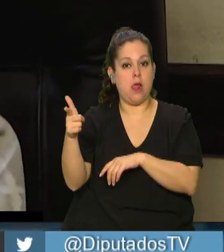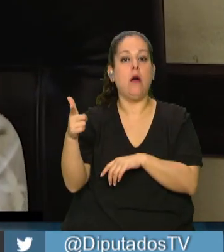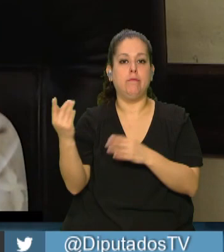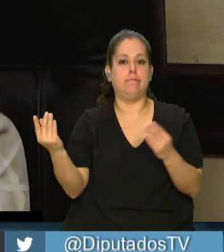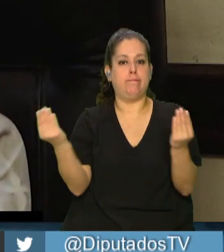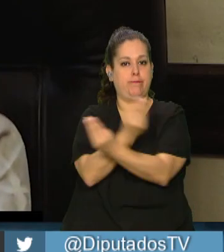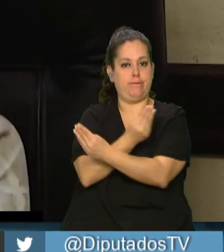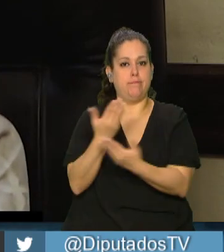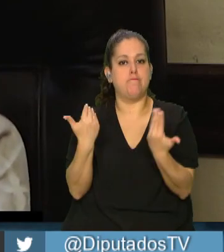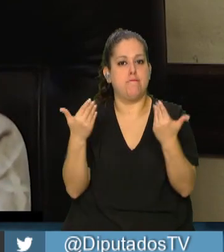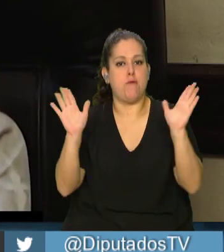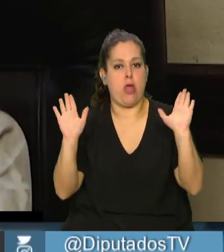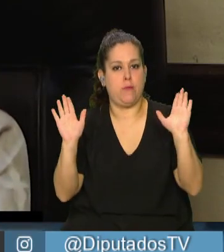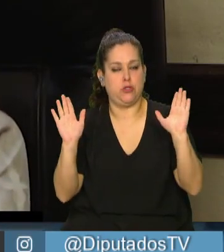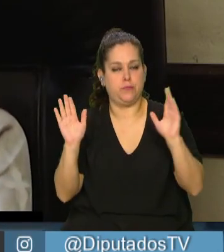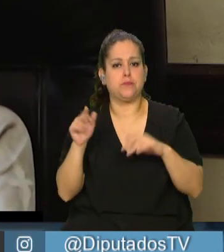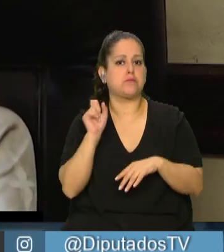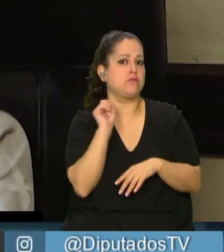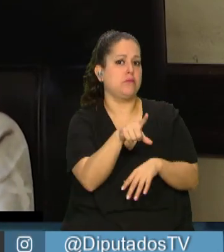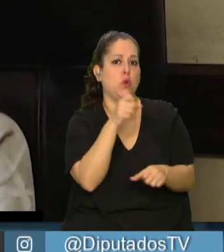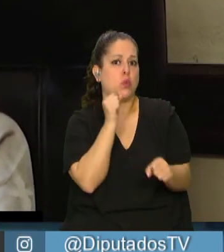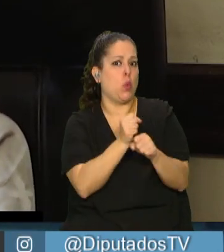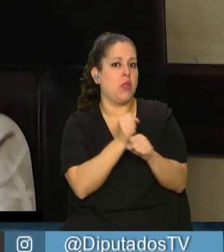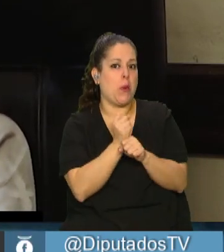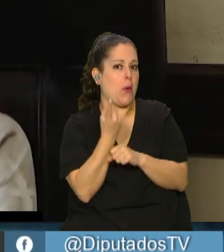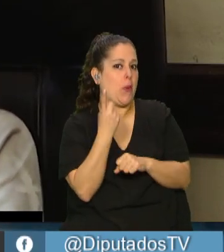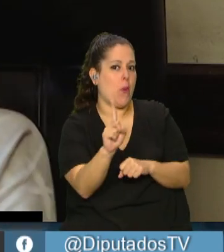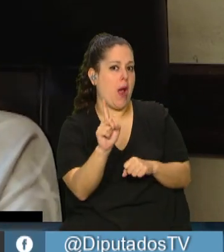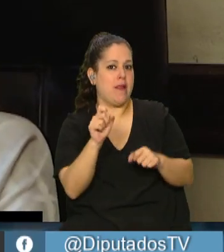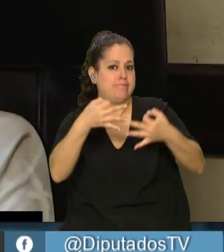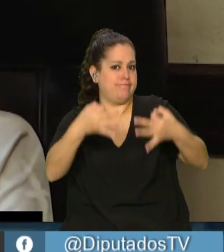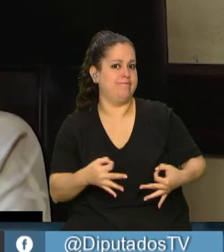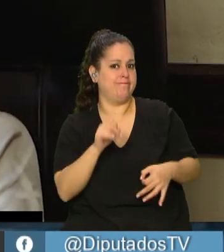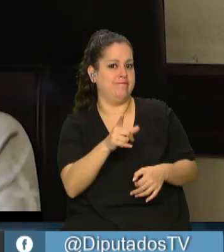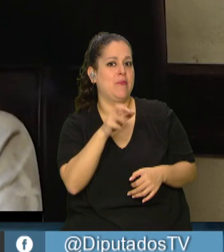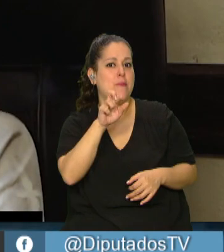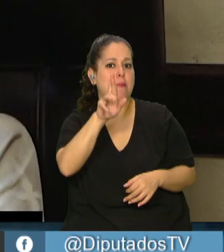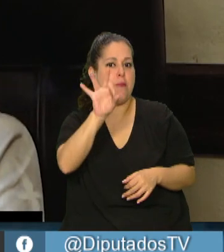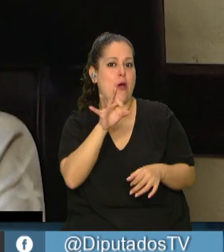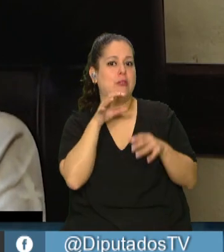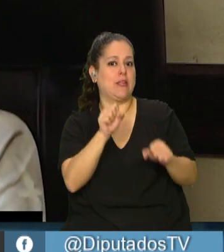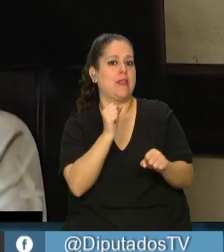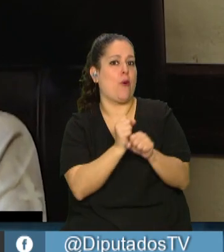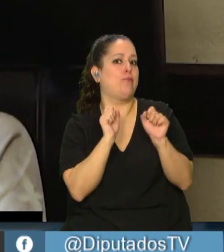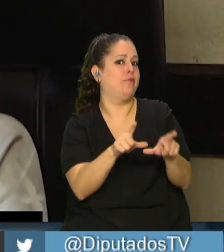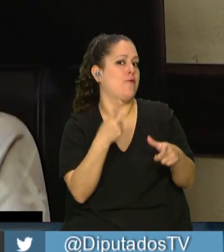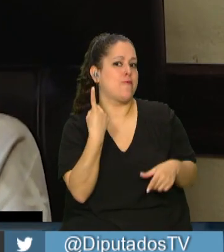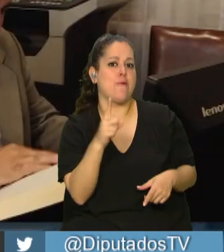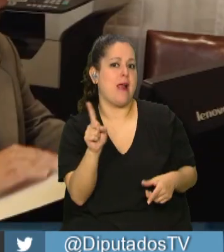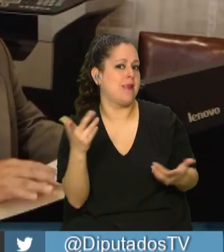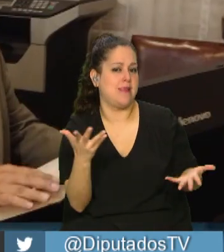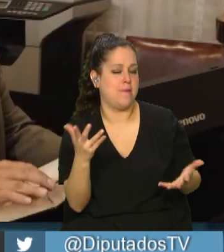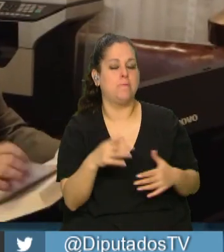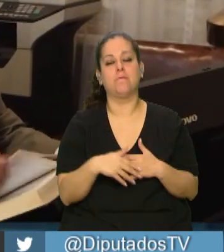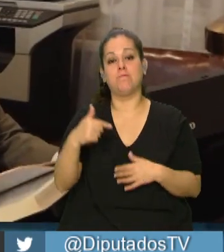disponible. ¿Y cuál es la tarea que a vos te toca hacer, digamos, siendo justamente prosecretaria? Bueno, la tarea sobre todo es